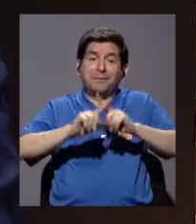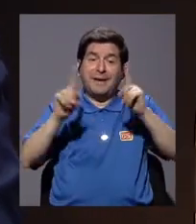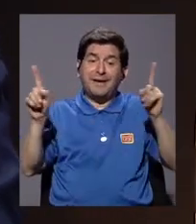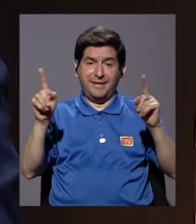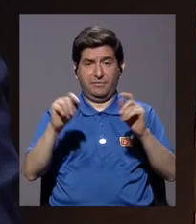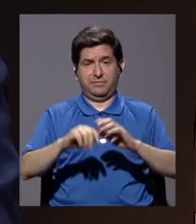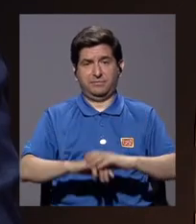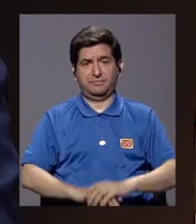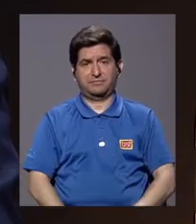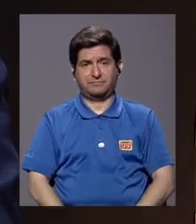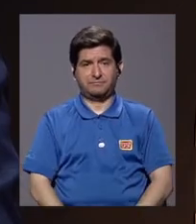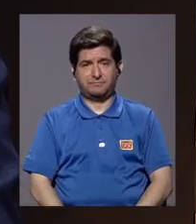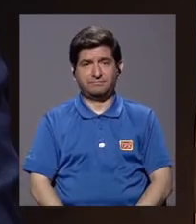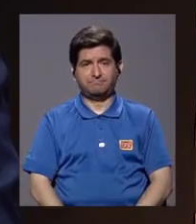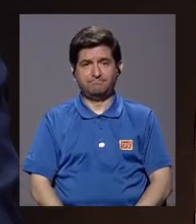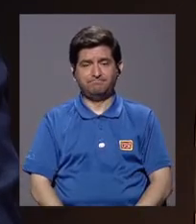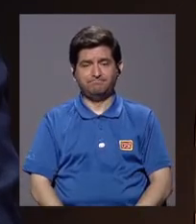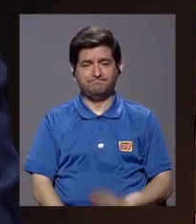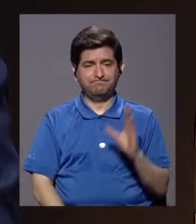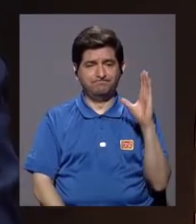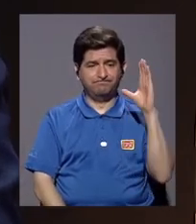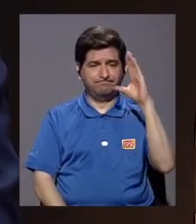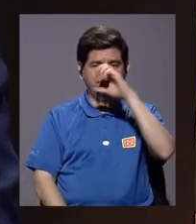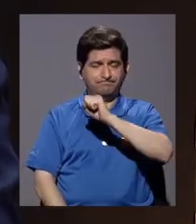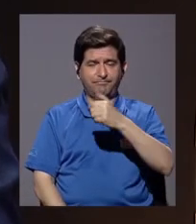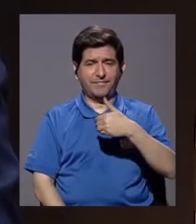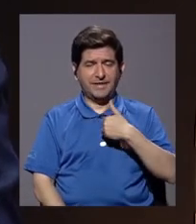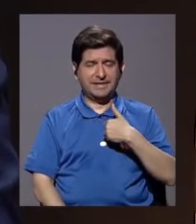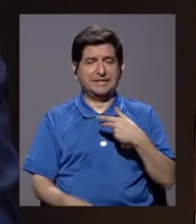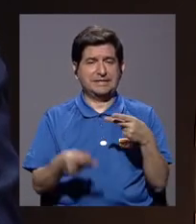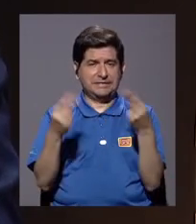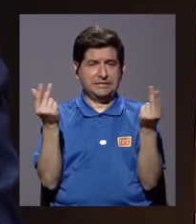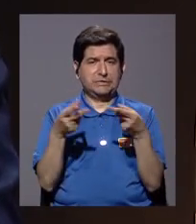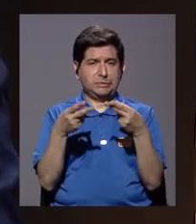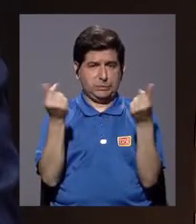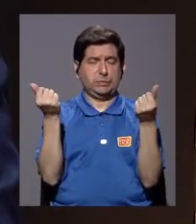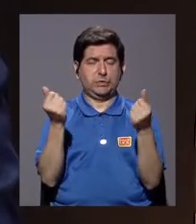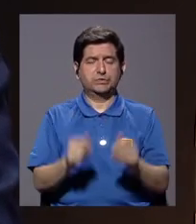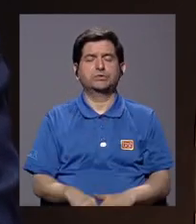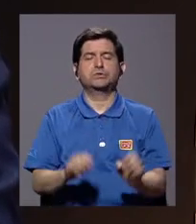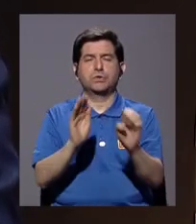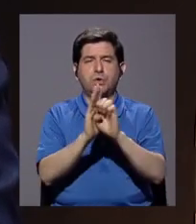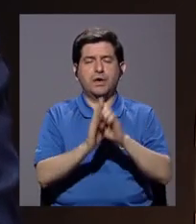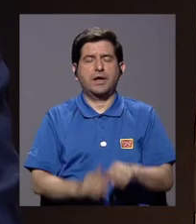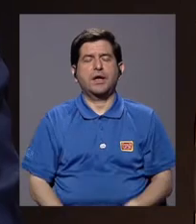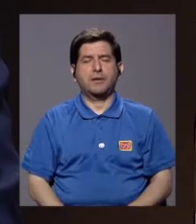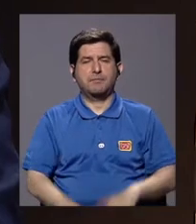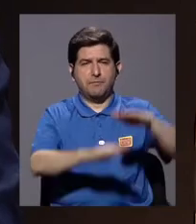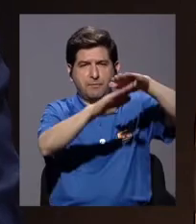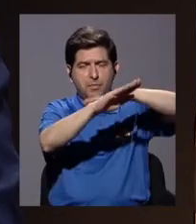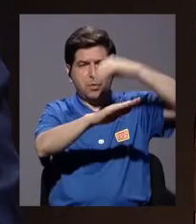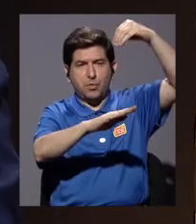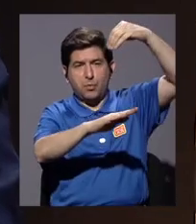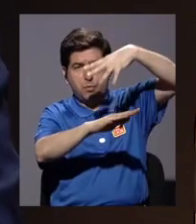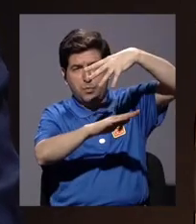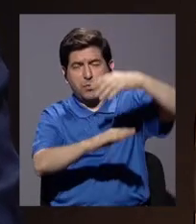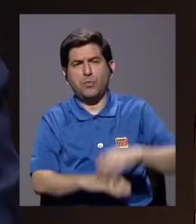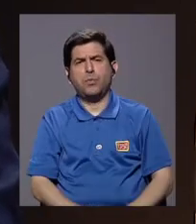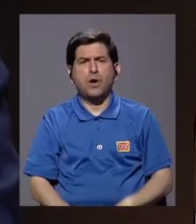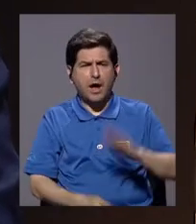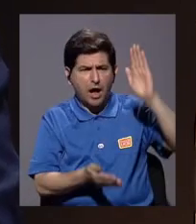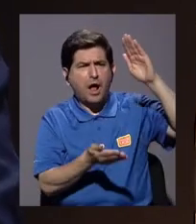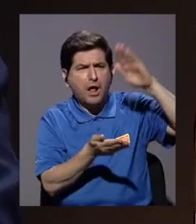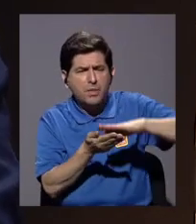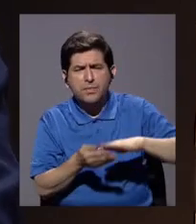embargo, hemos visto que tienen sus costos. Pese a que, por ejemplo, la fuente solar fotovoltaica ha disminuido tremendamente